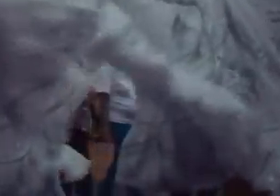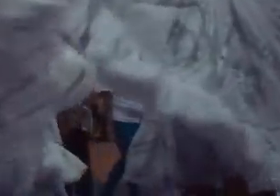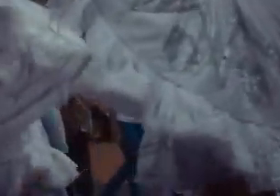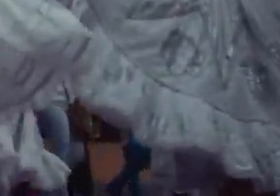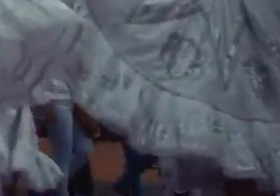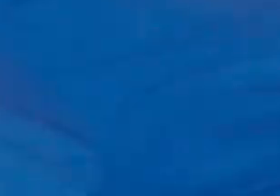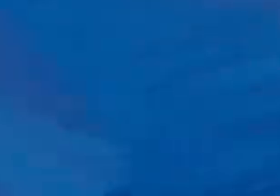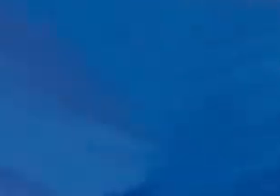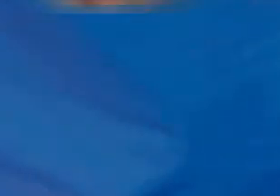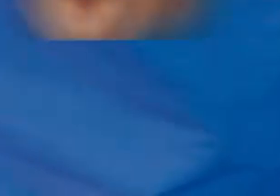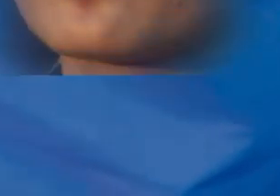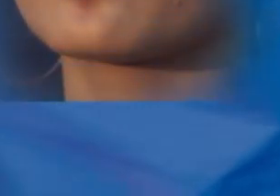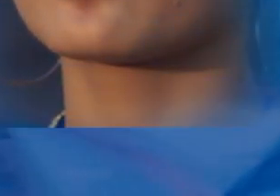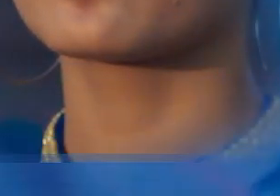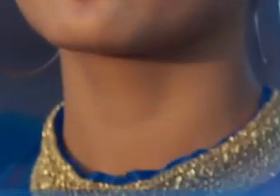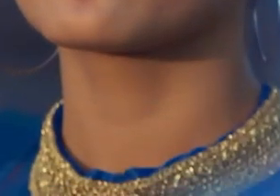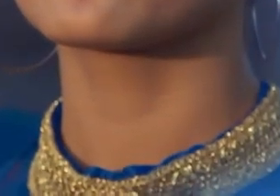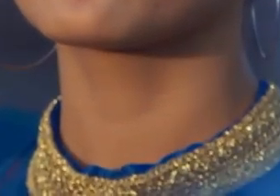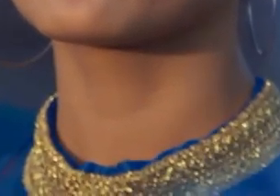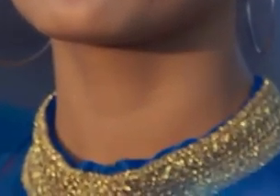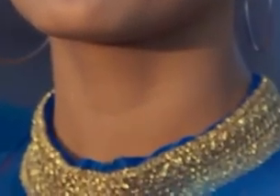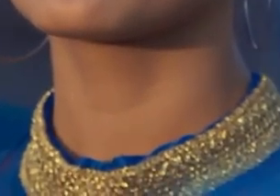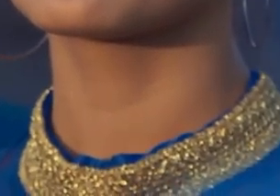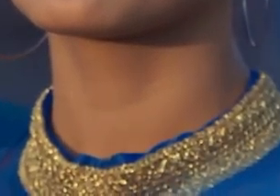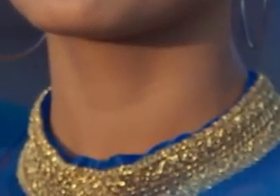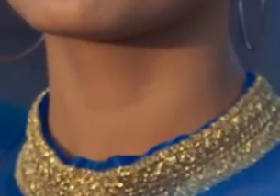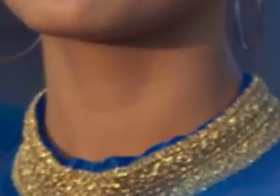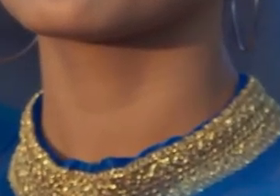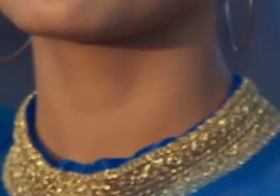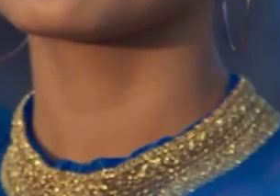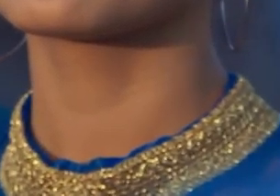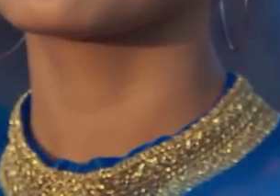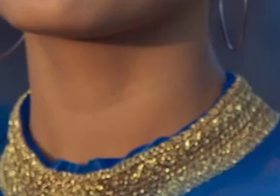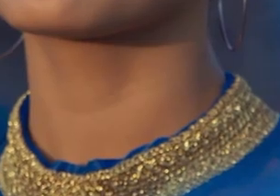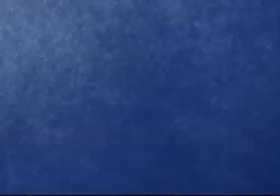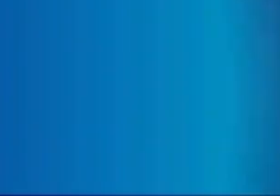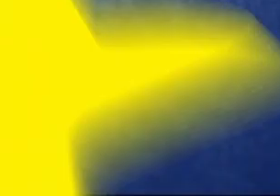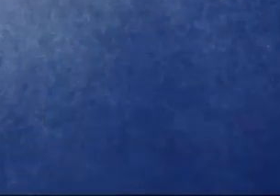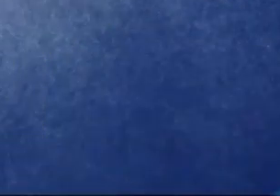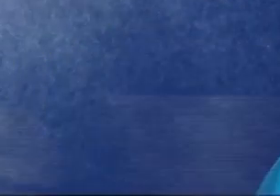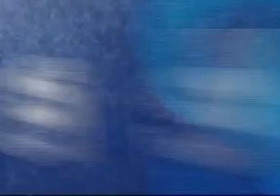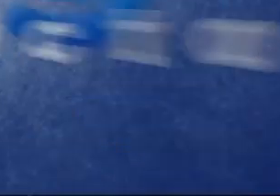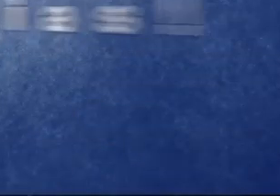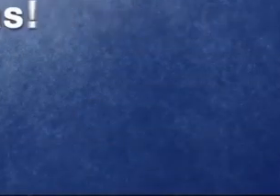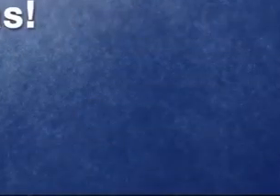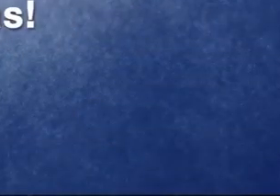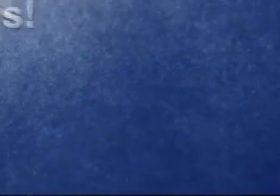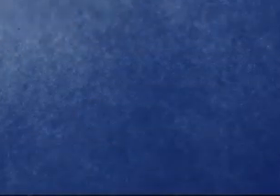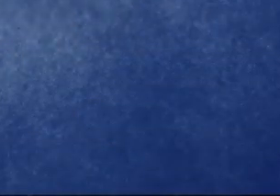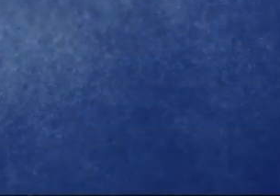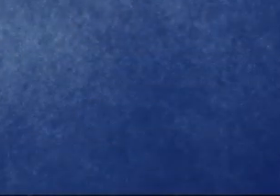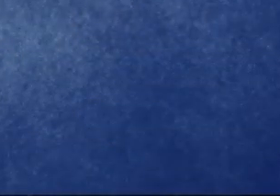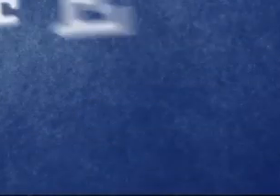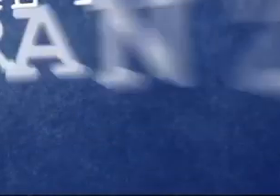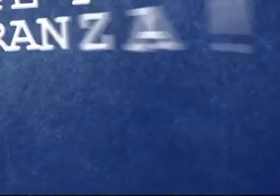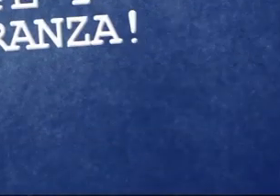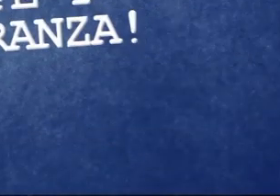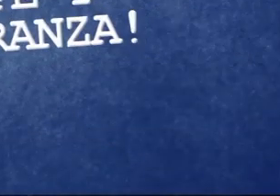Nicaragua linda, luchas y victorias, fortaleza de mujer. Nicaragua, 40